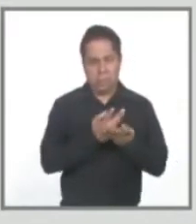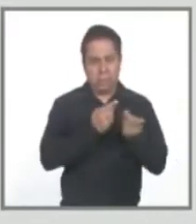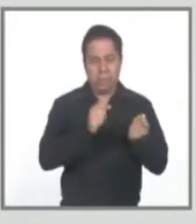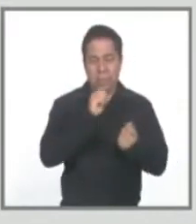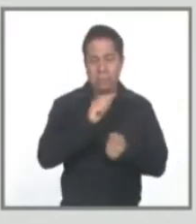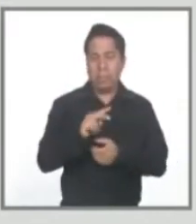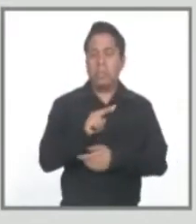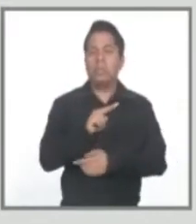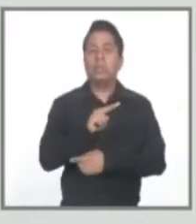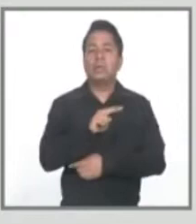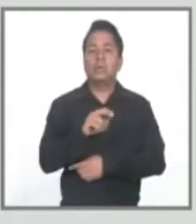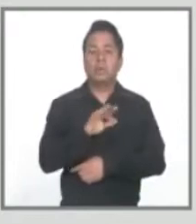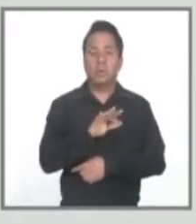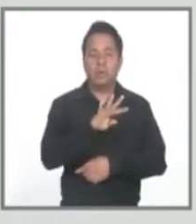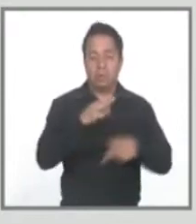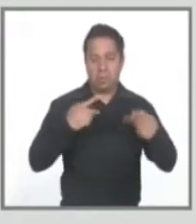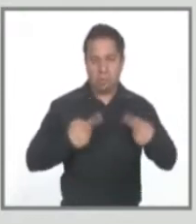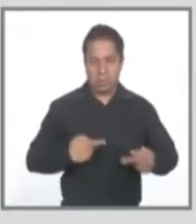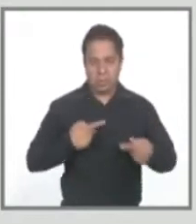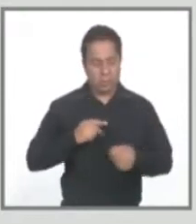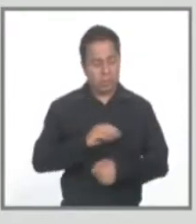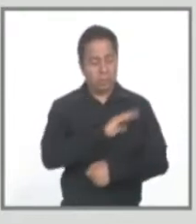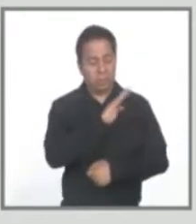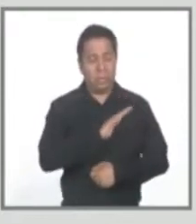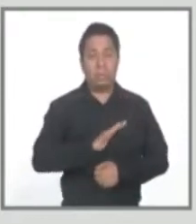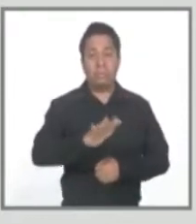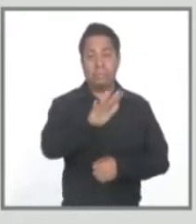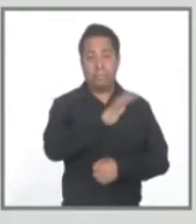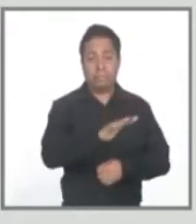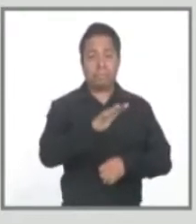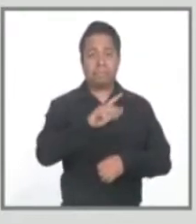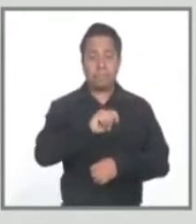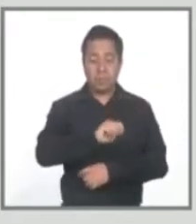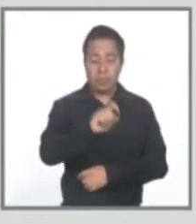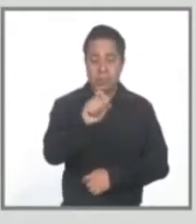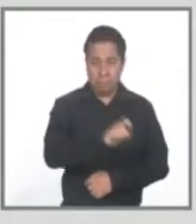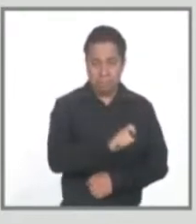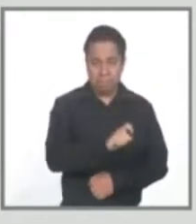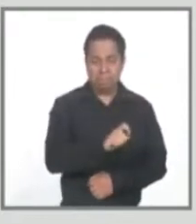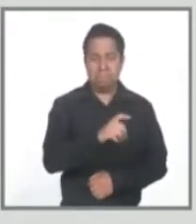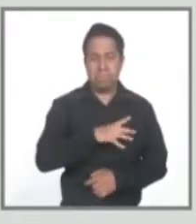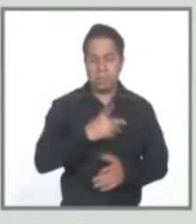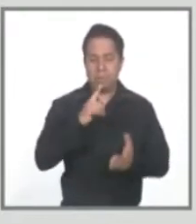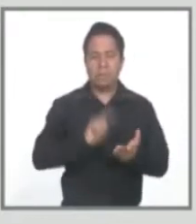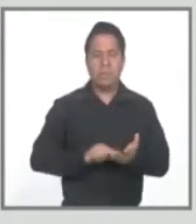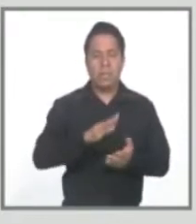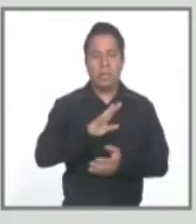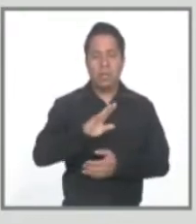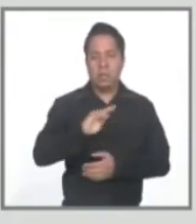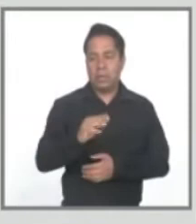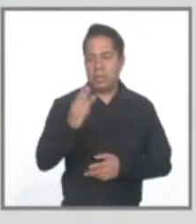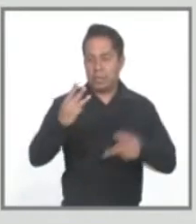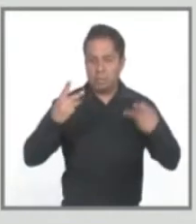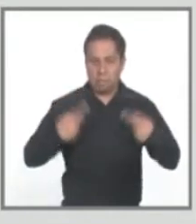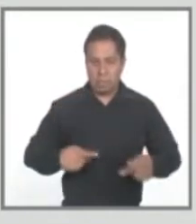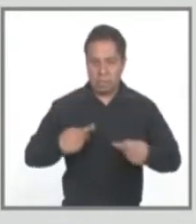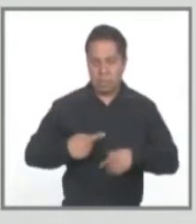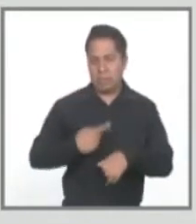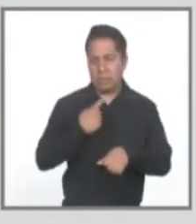y 244 defunciones la jurisdicción de tuxtepec con mil 593 casos